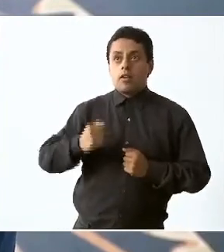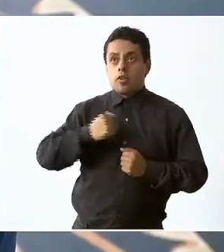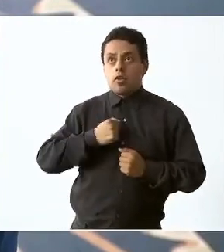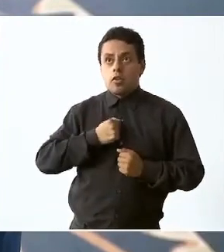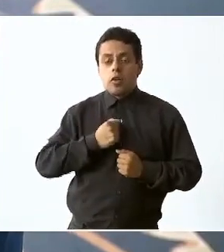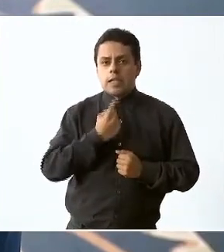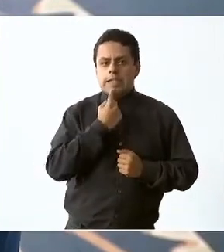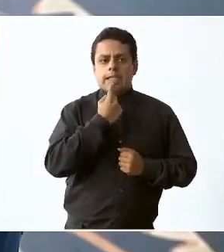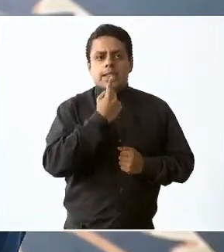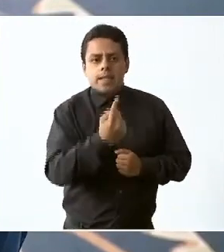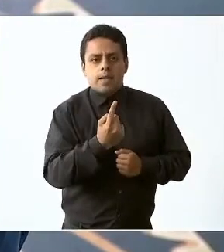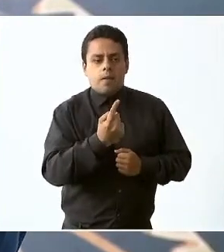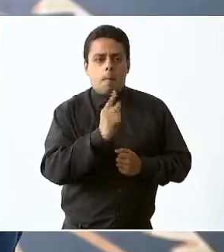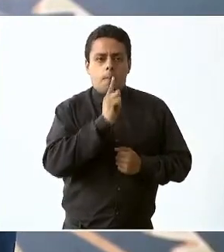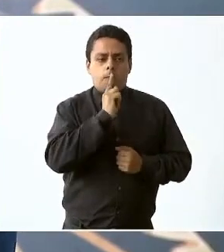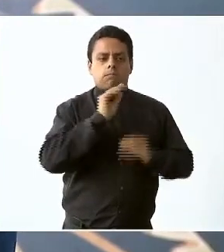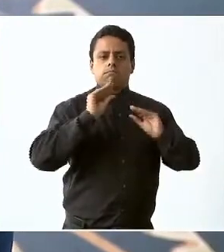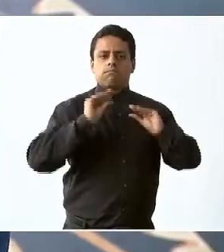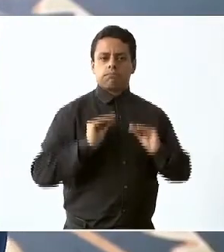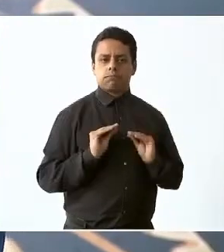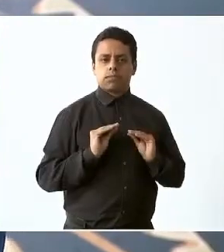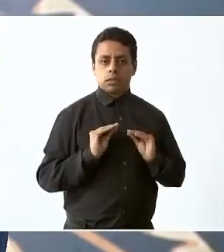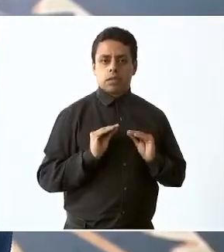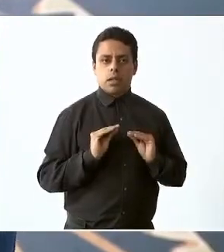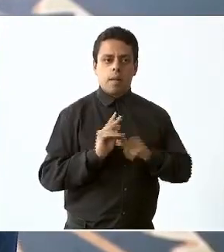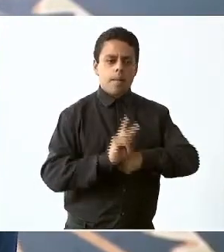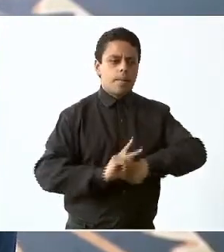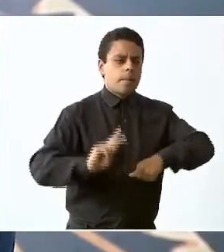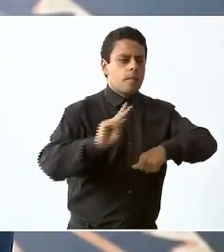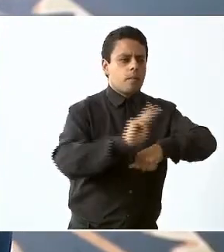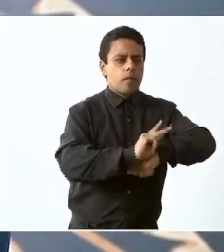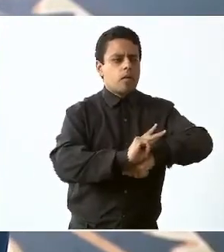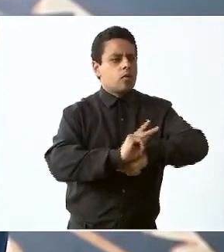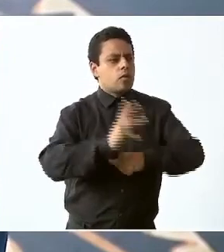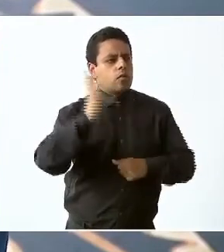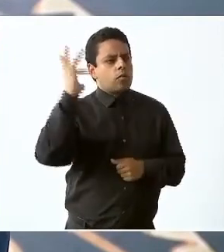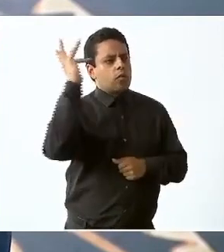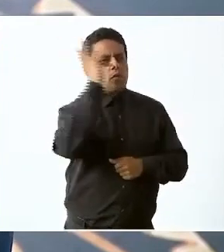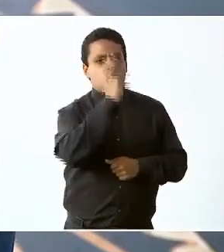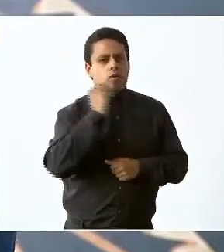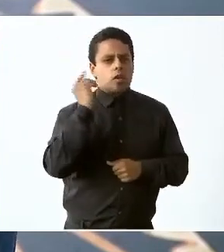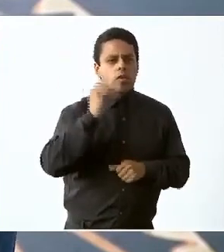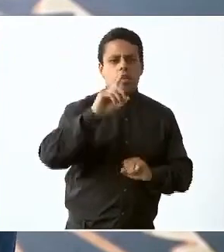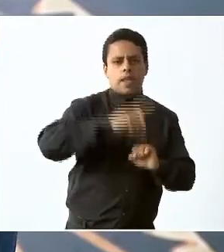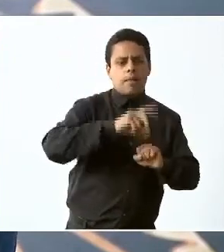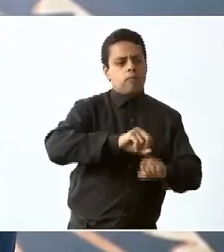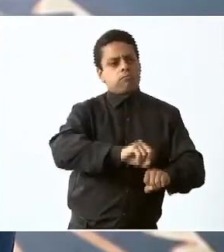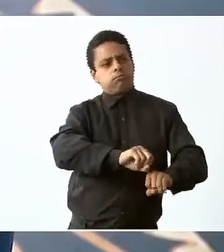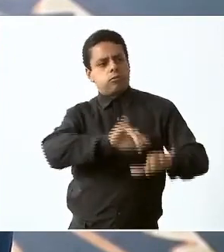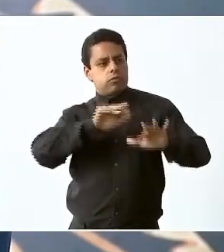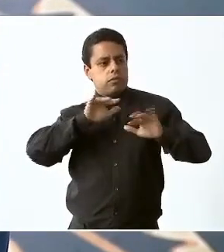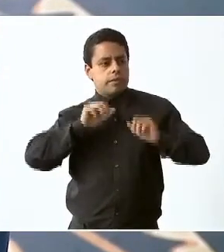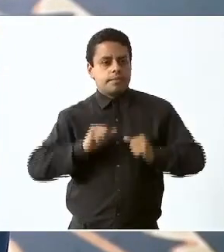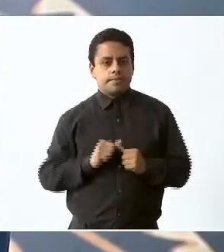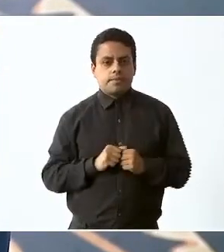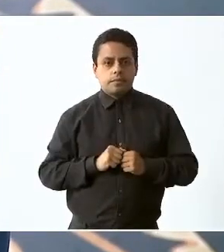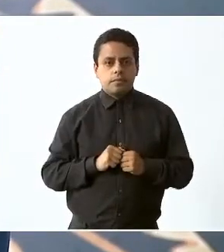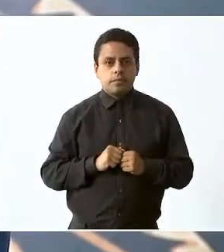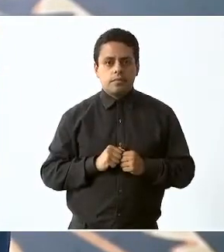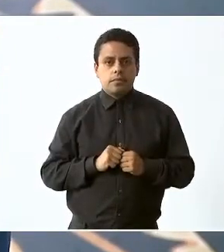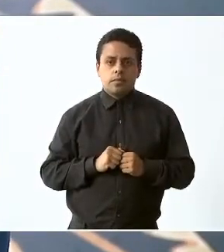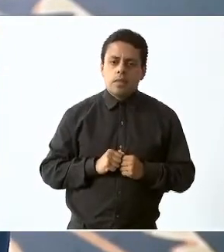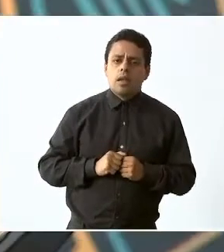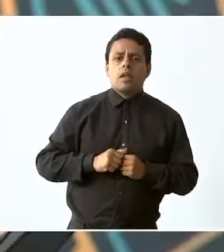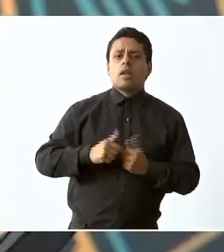sordina, la patria es impecable y diamantina. Suave patria,